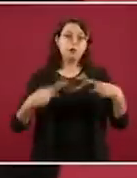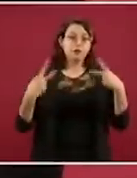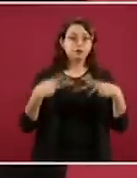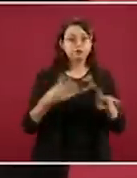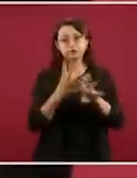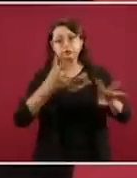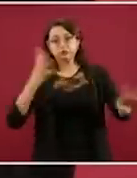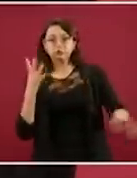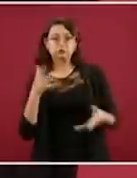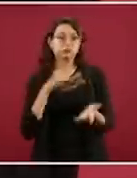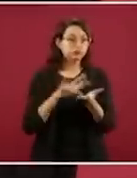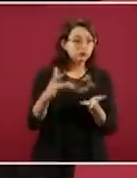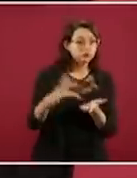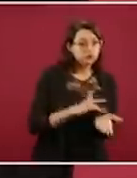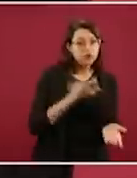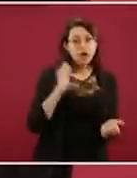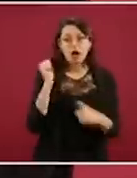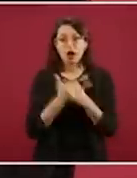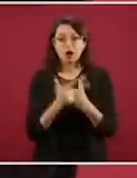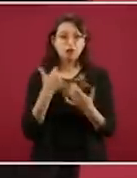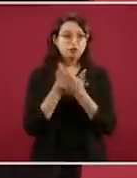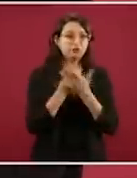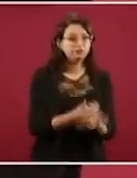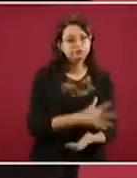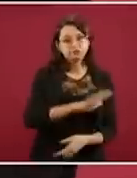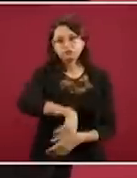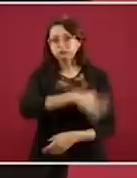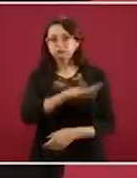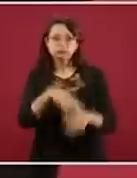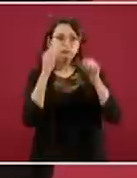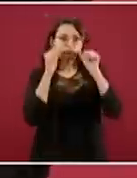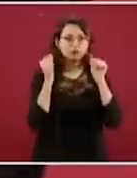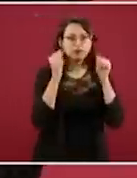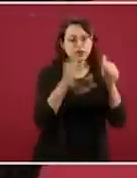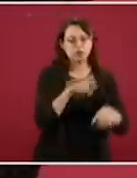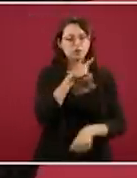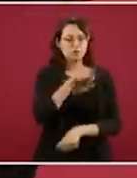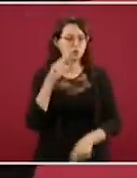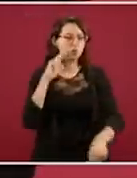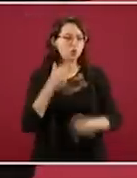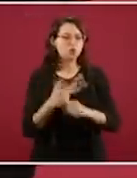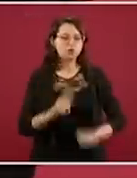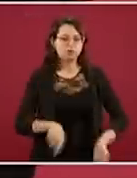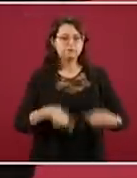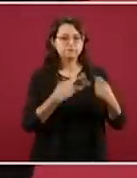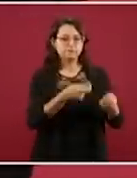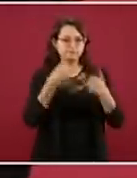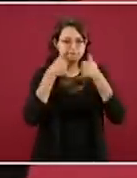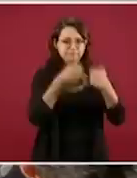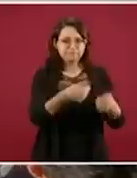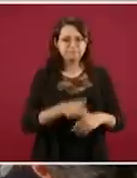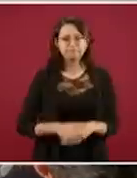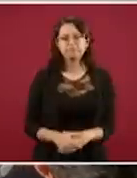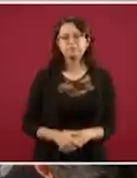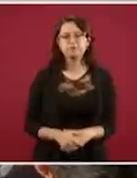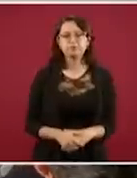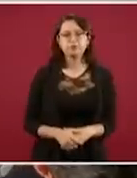buscar apoyos, ayuda aquí al Palacio. Y